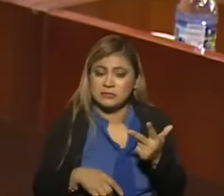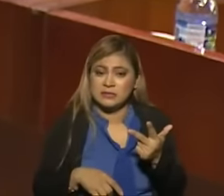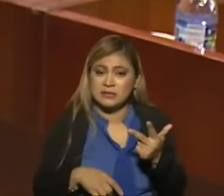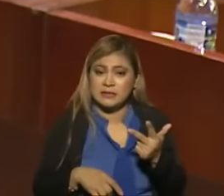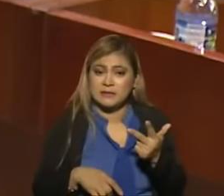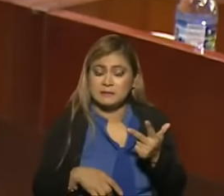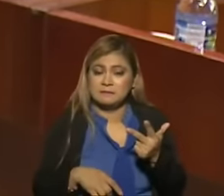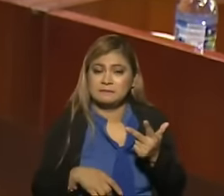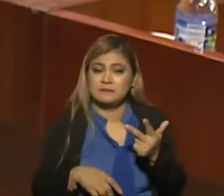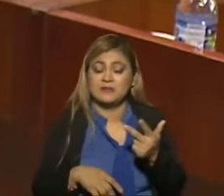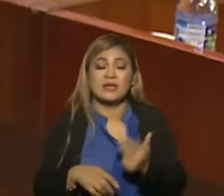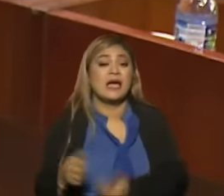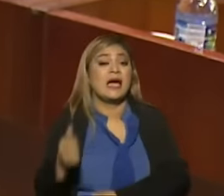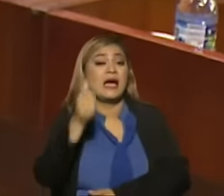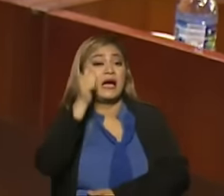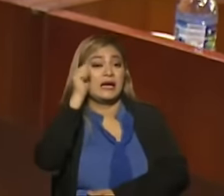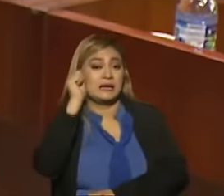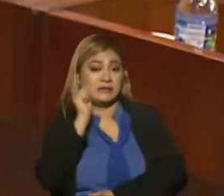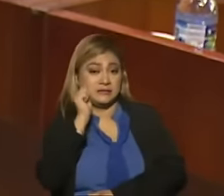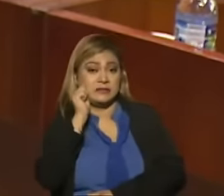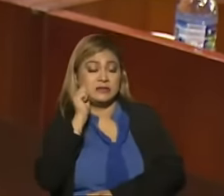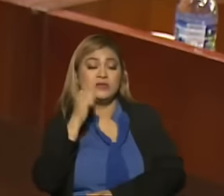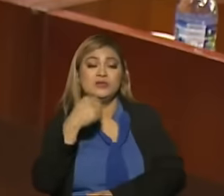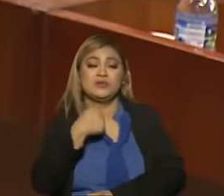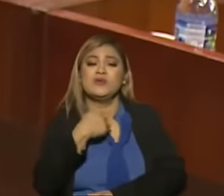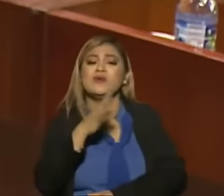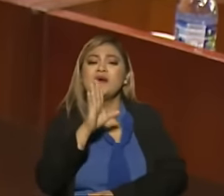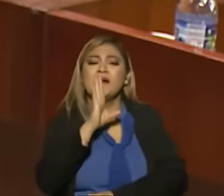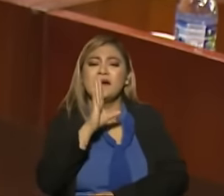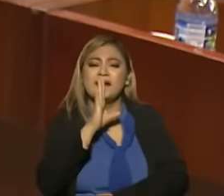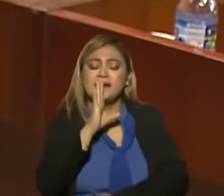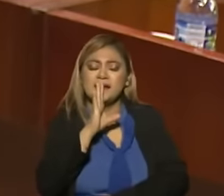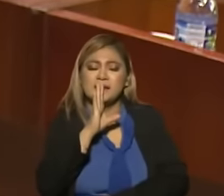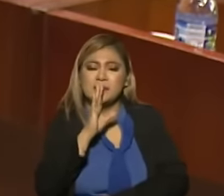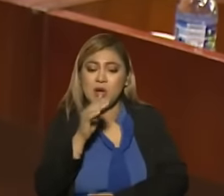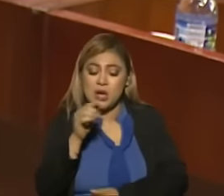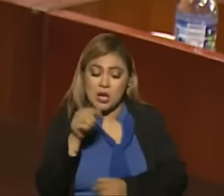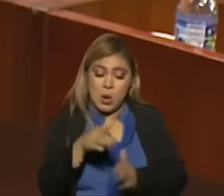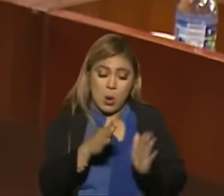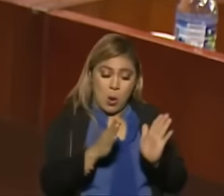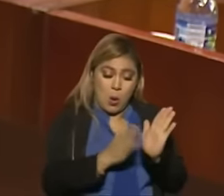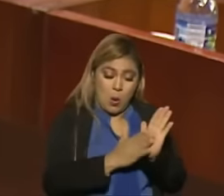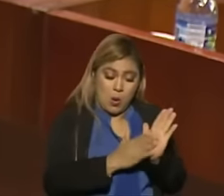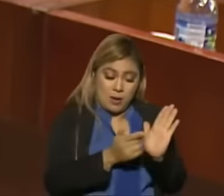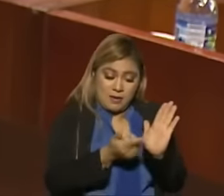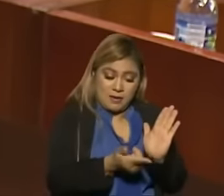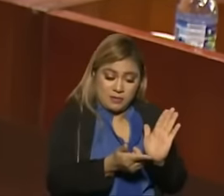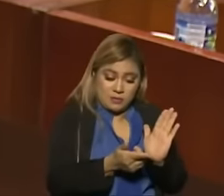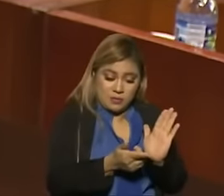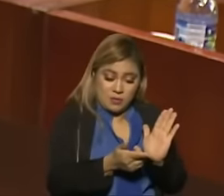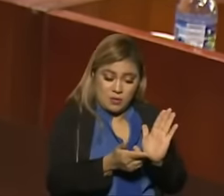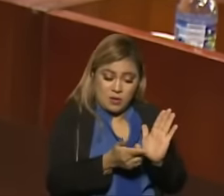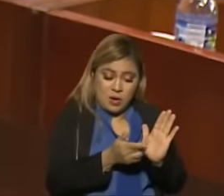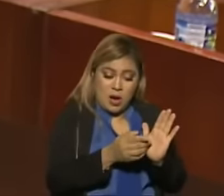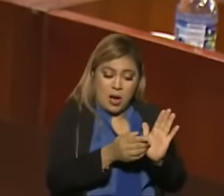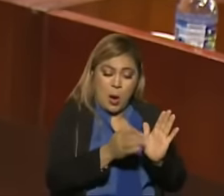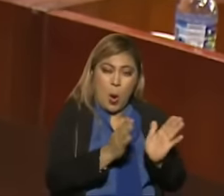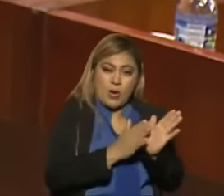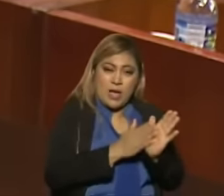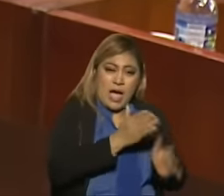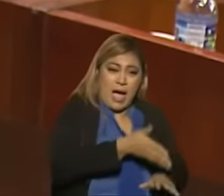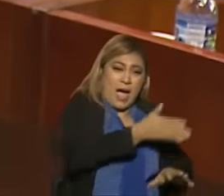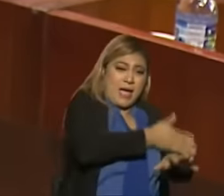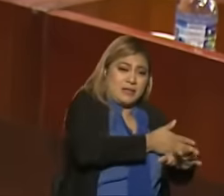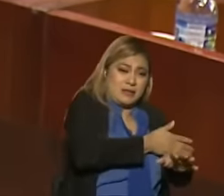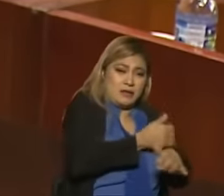ayer, para comparar este contrato con el contrato anterior. Porque de haber sido así,